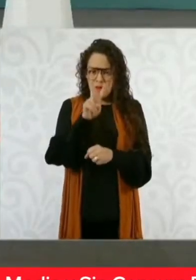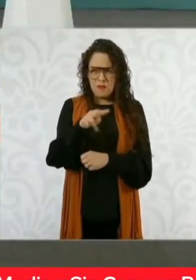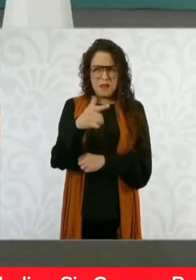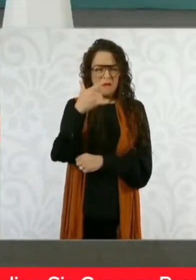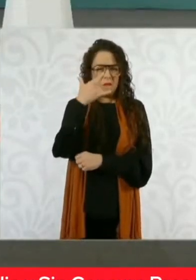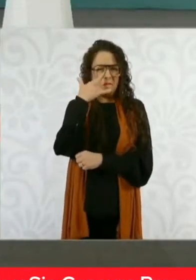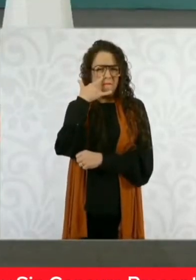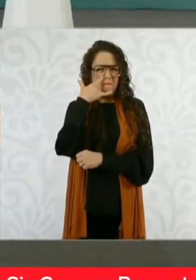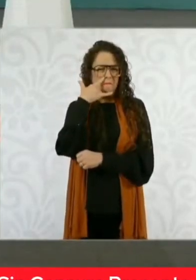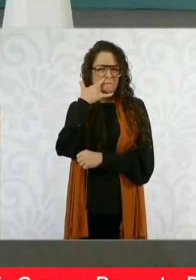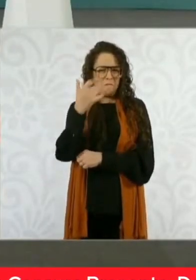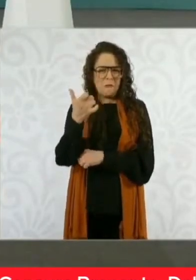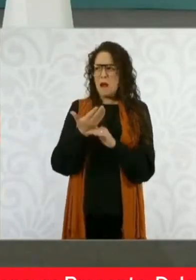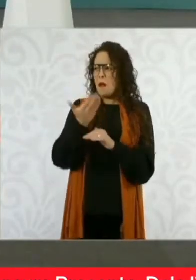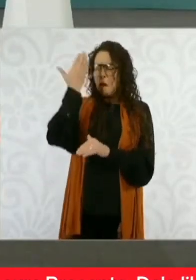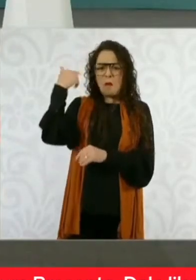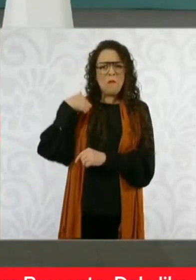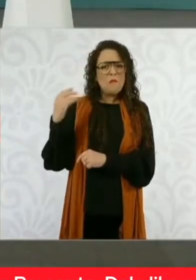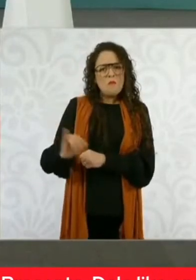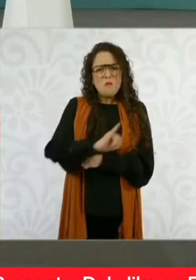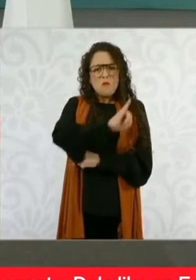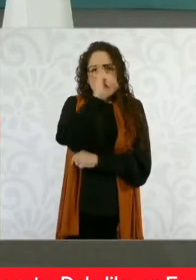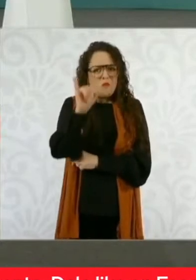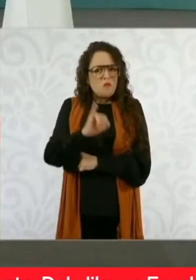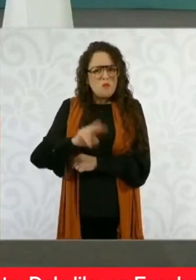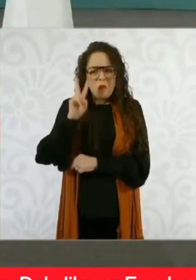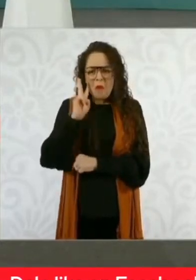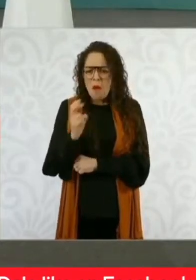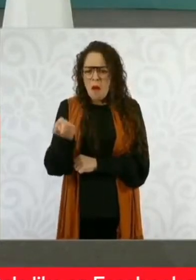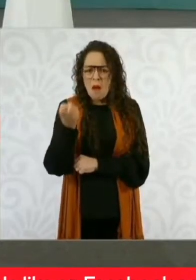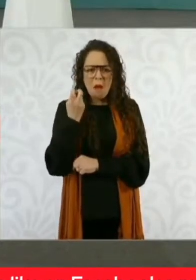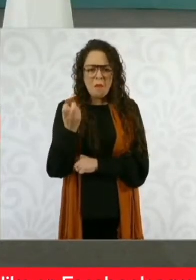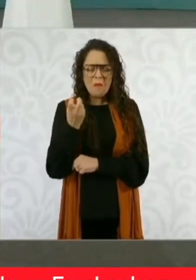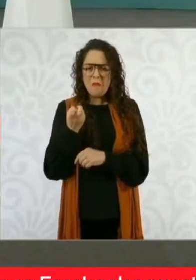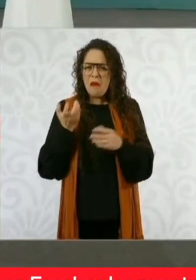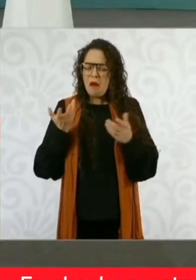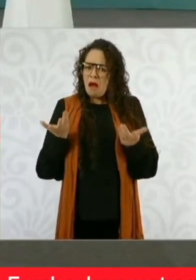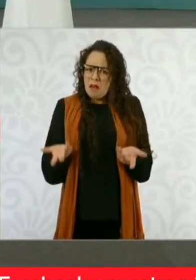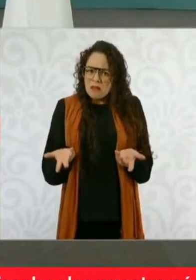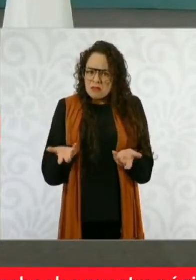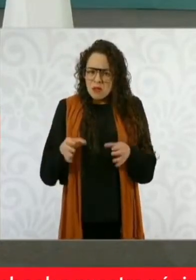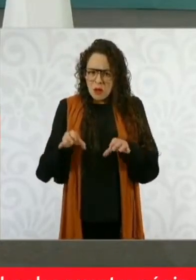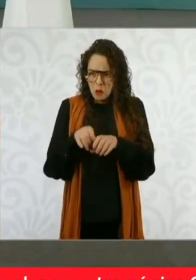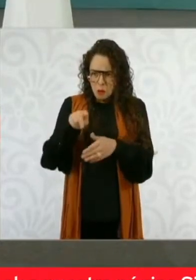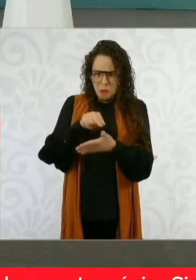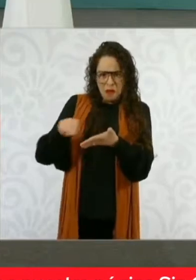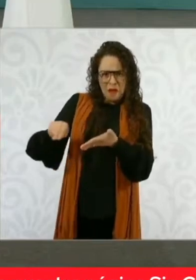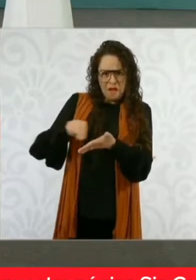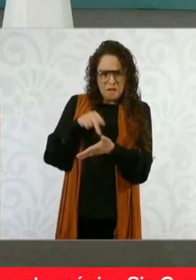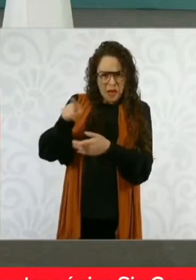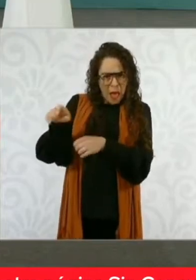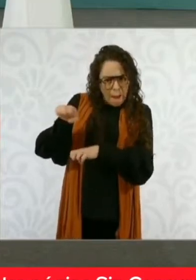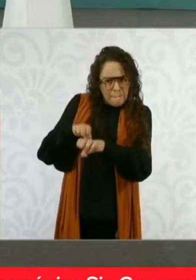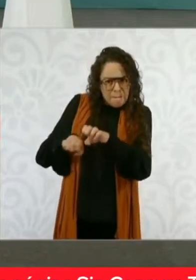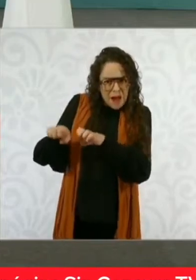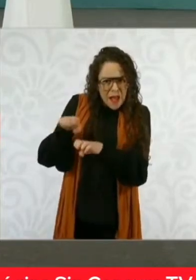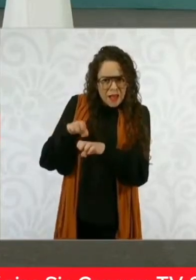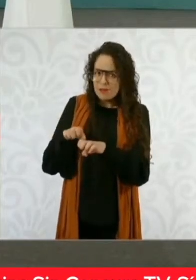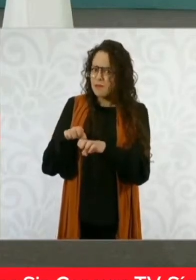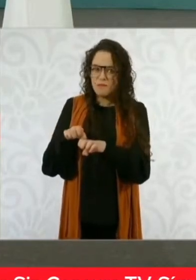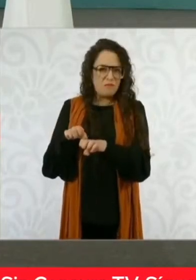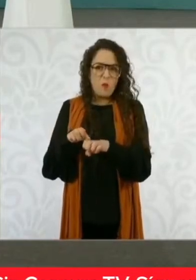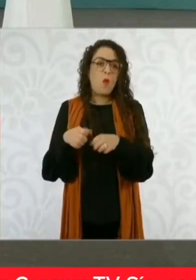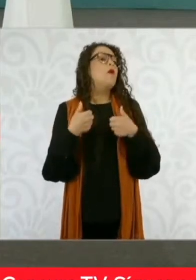que una empresa pueda firmar, una empresa moral pueda firmar de esta manera. Firman los representantes, los